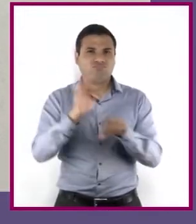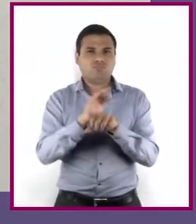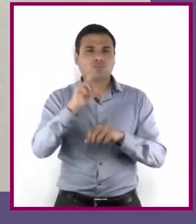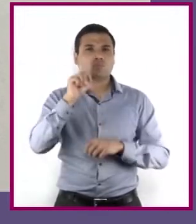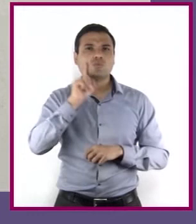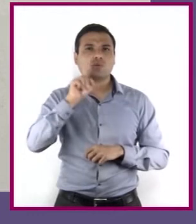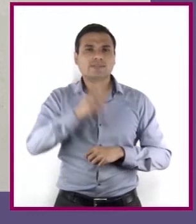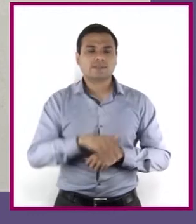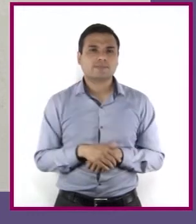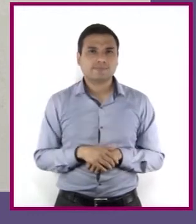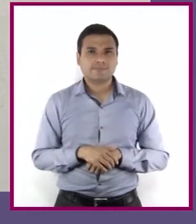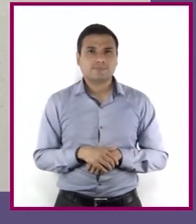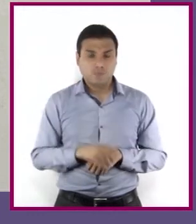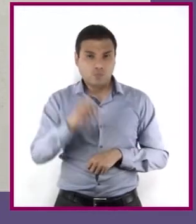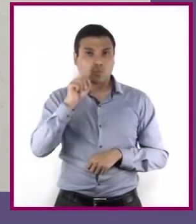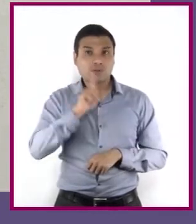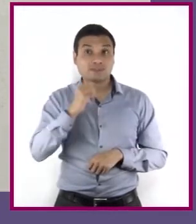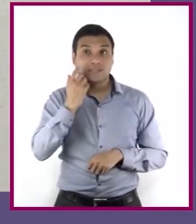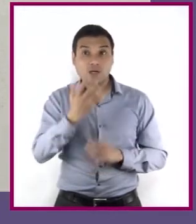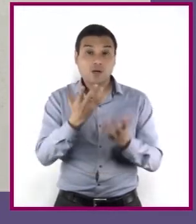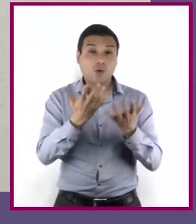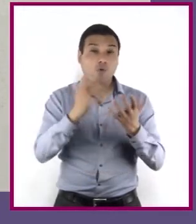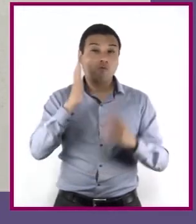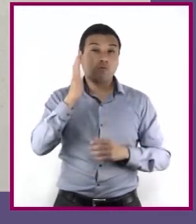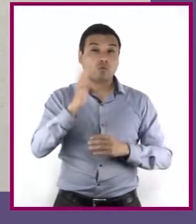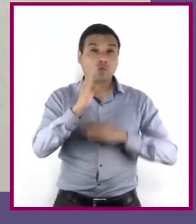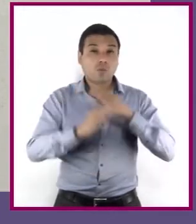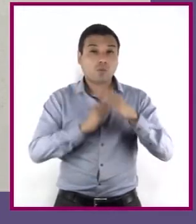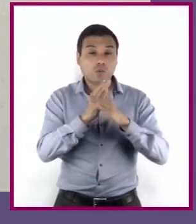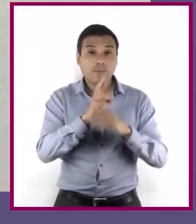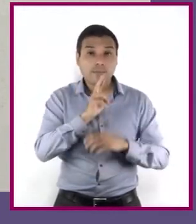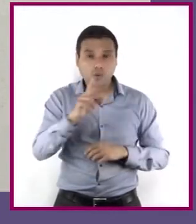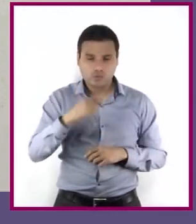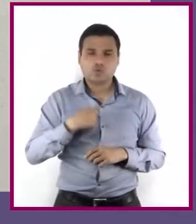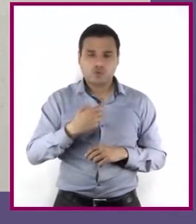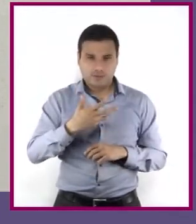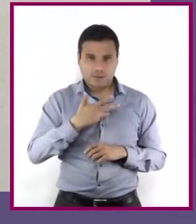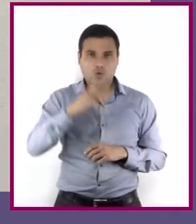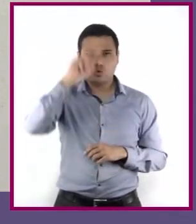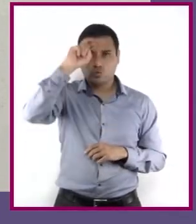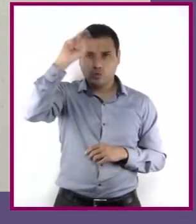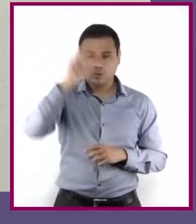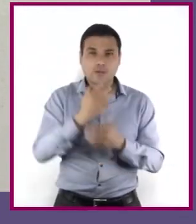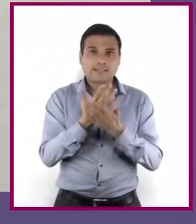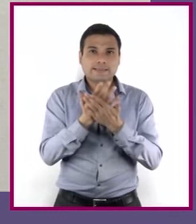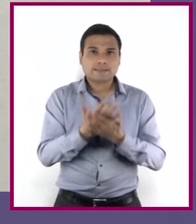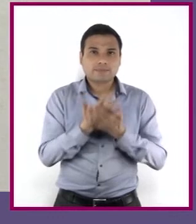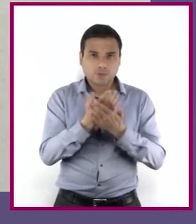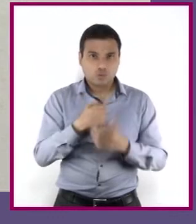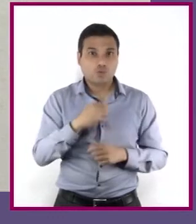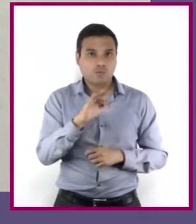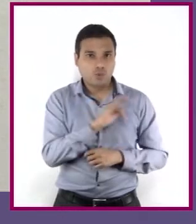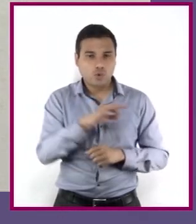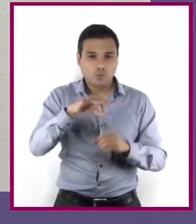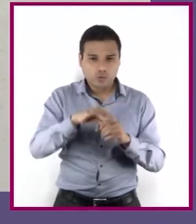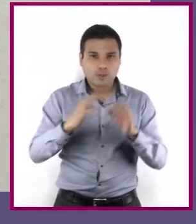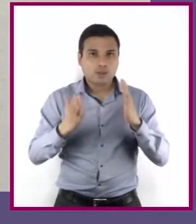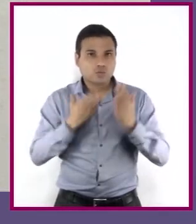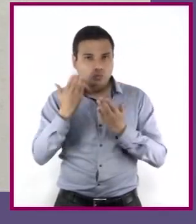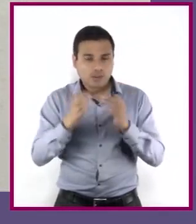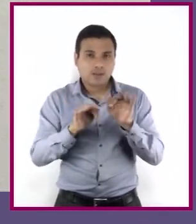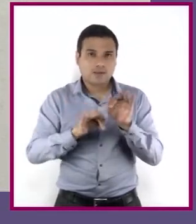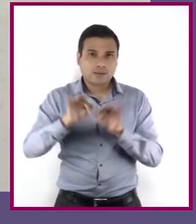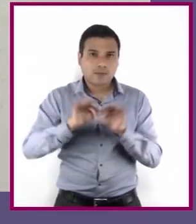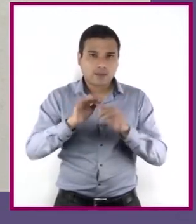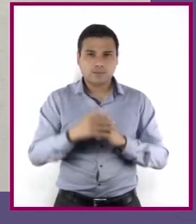querido construir un nuevo mundo y tengo muchos sueños y esperanzas. Ahora sé que puedo votar, estudiar y trabajar